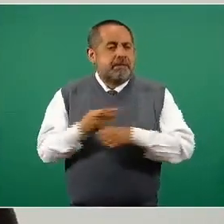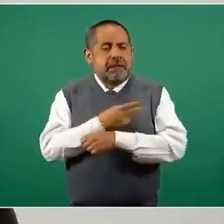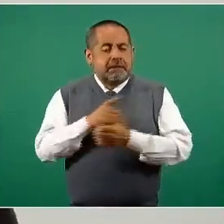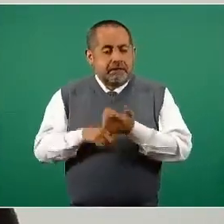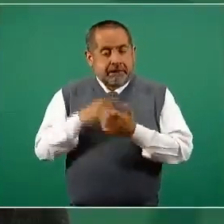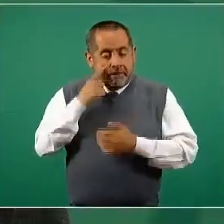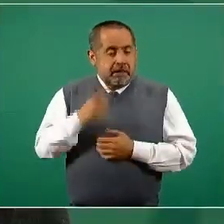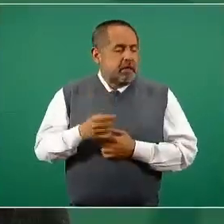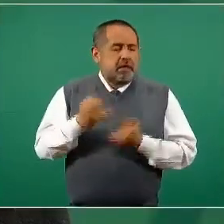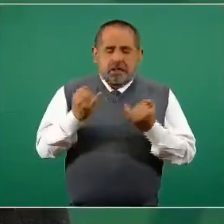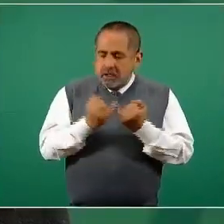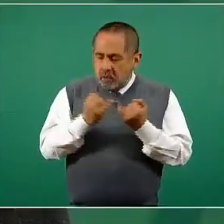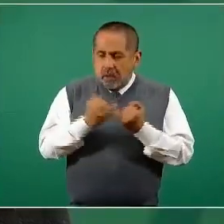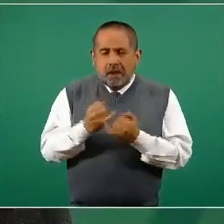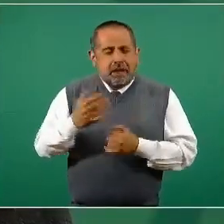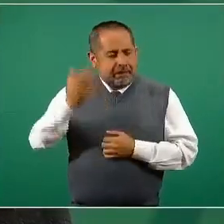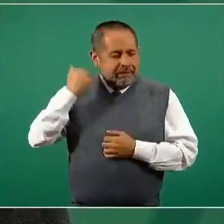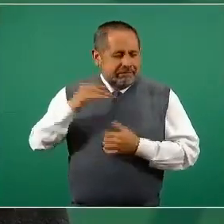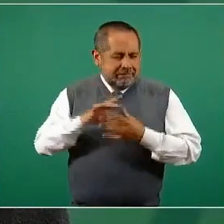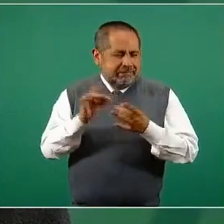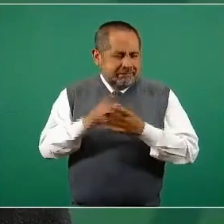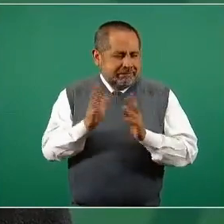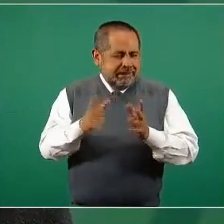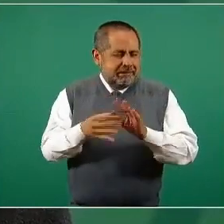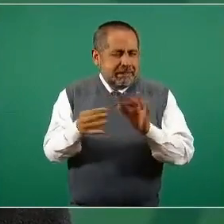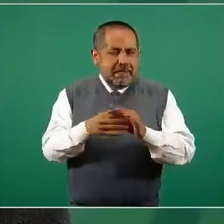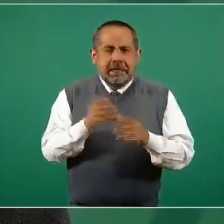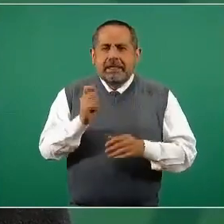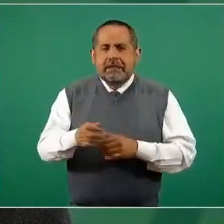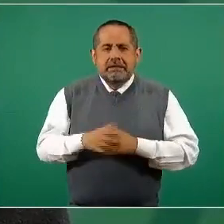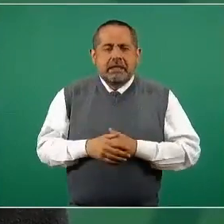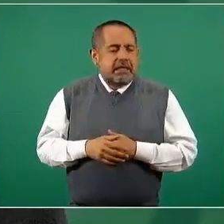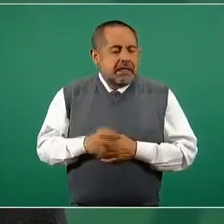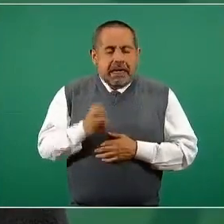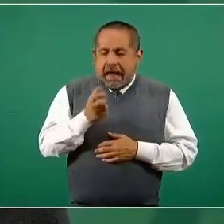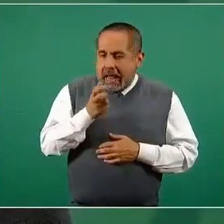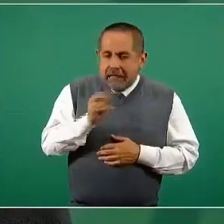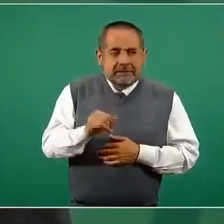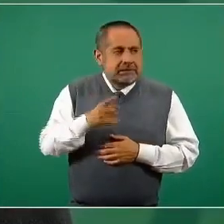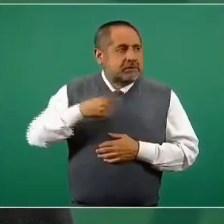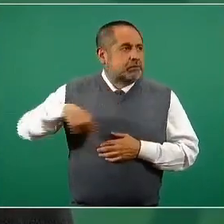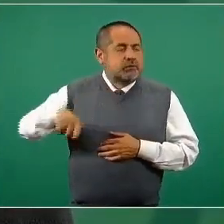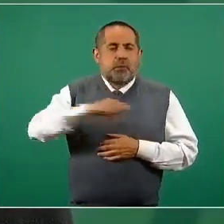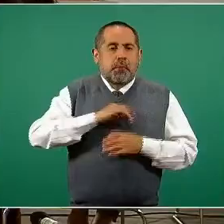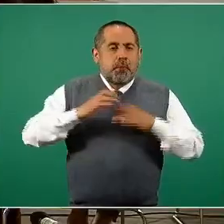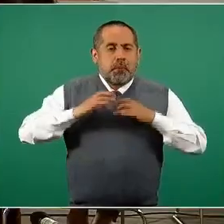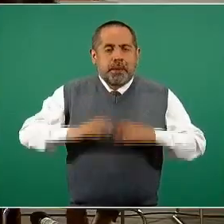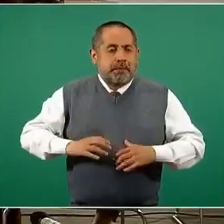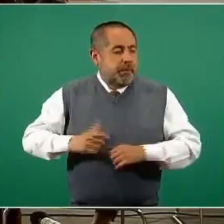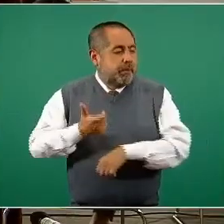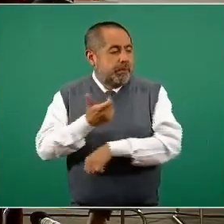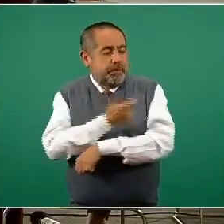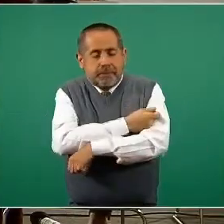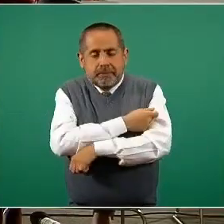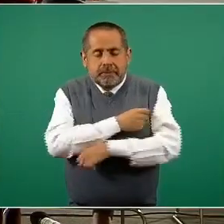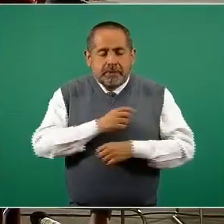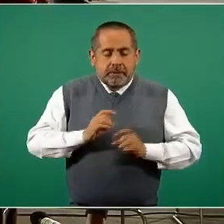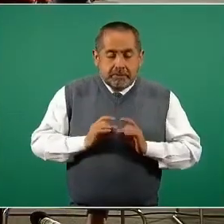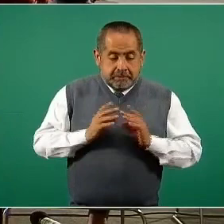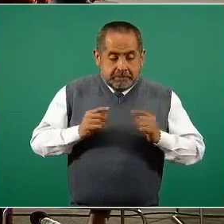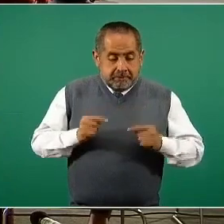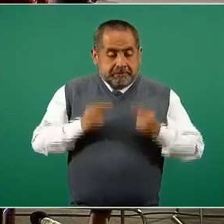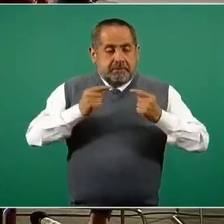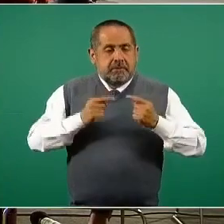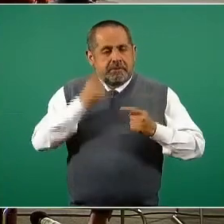sino también tiene que ver con lo que hemos comentado de la respuesta inmunológica y por lo tanto la capacidad de